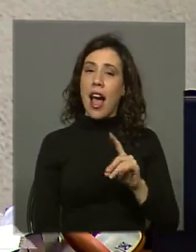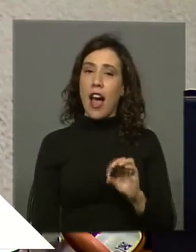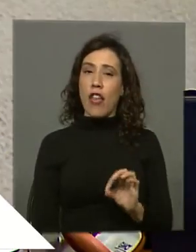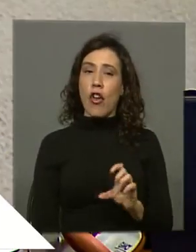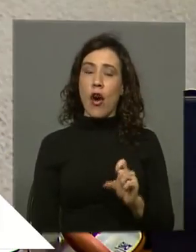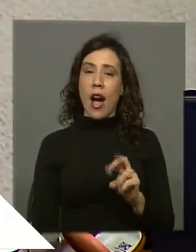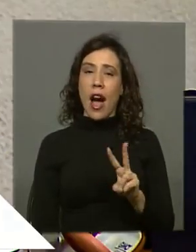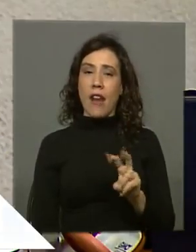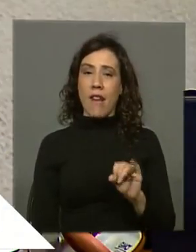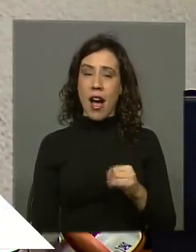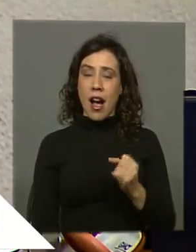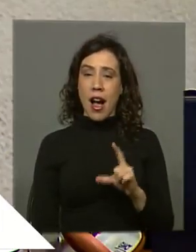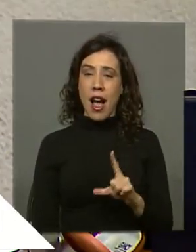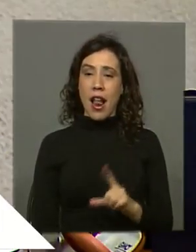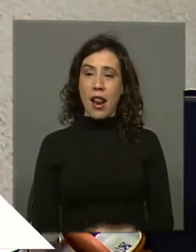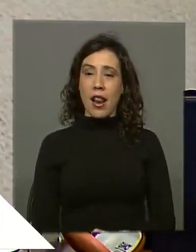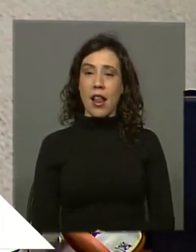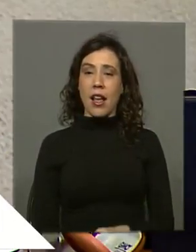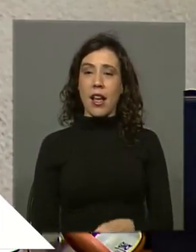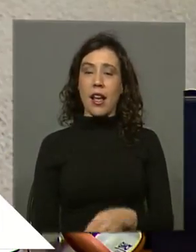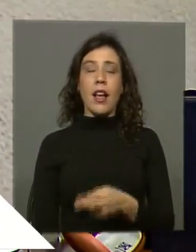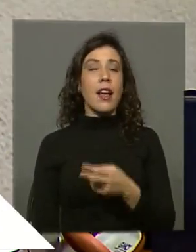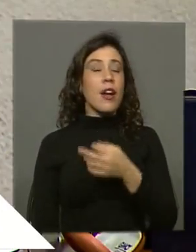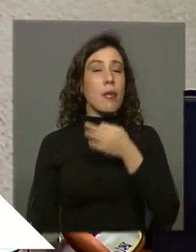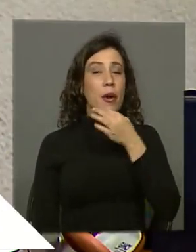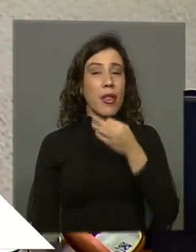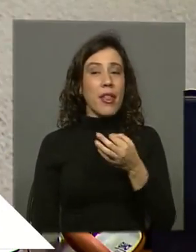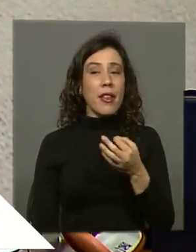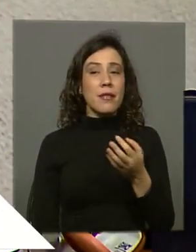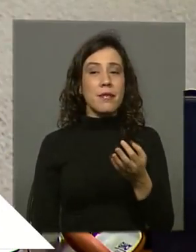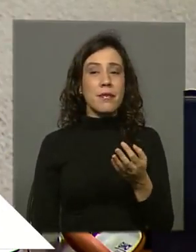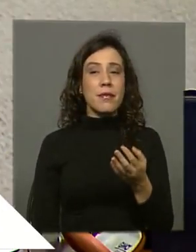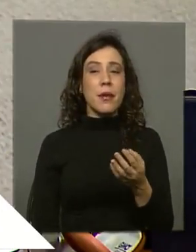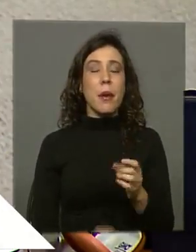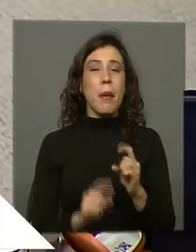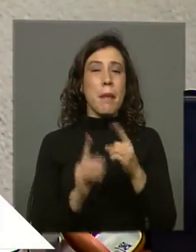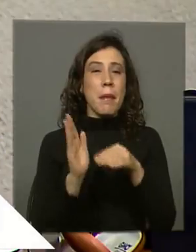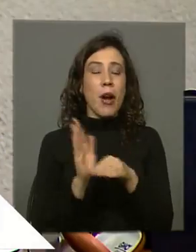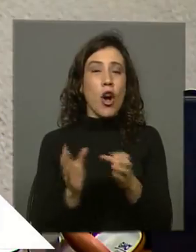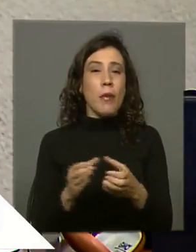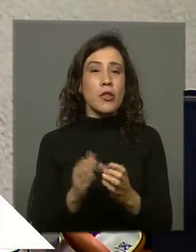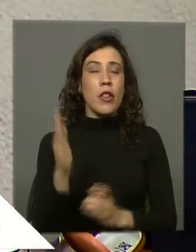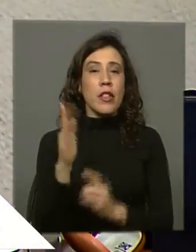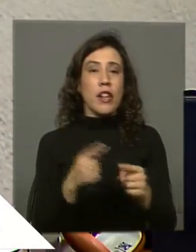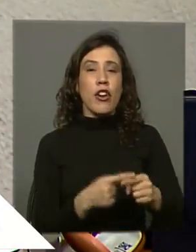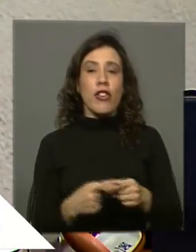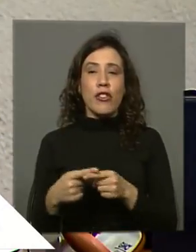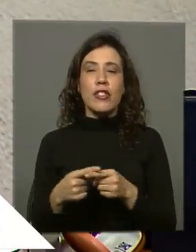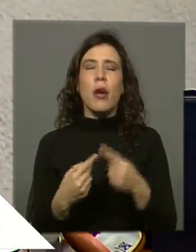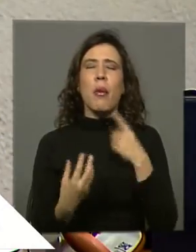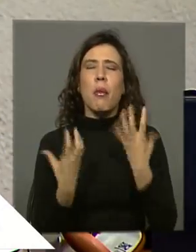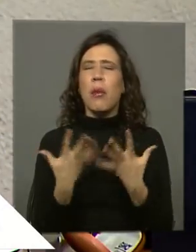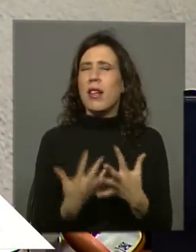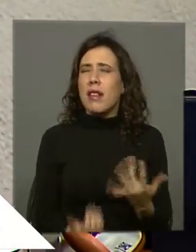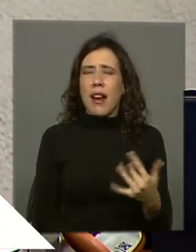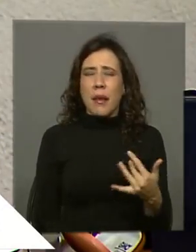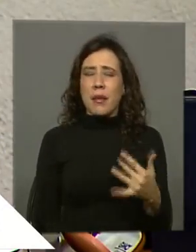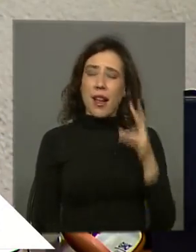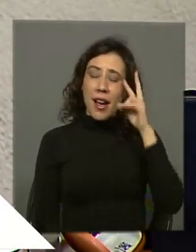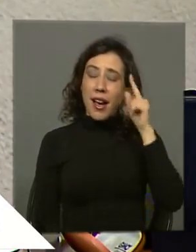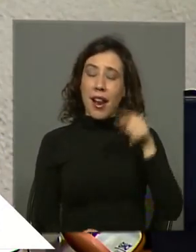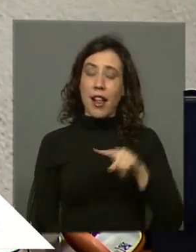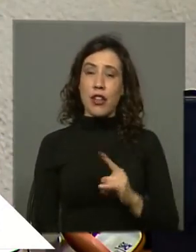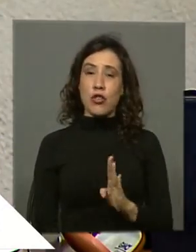Carvajal y que somos como bien decían el primer parte de la comisión de desarrollo social y por qué es tan importante poder crear